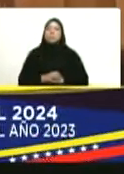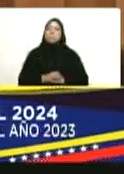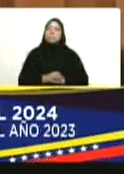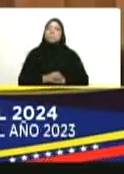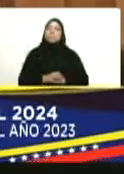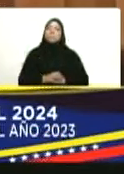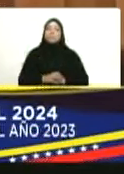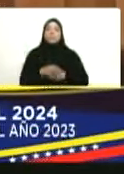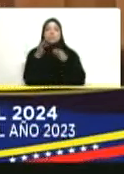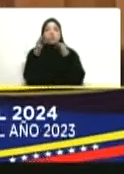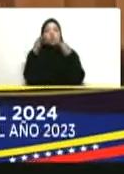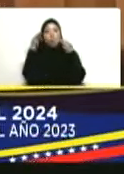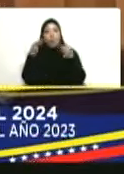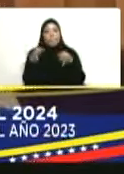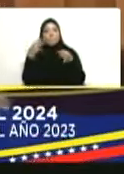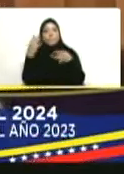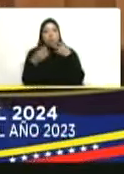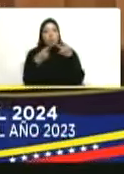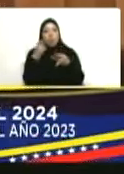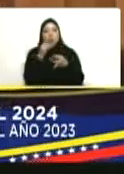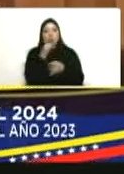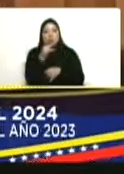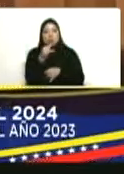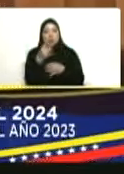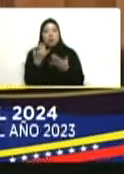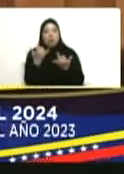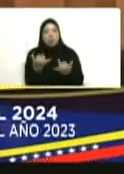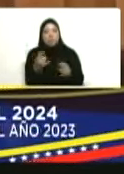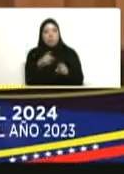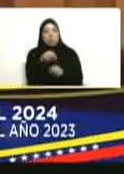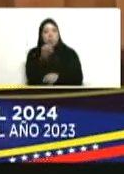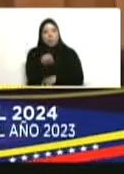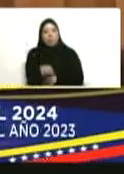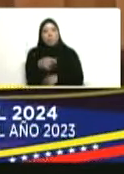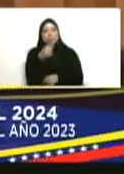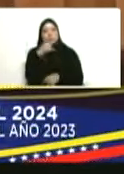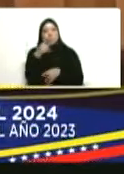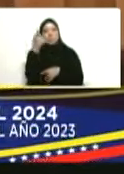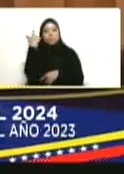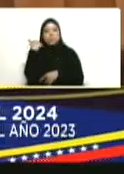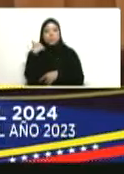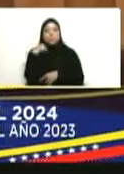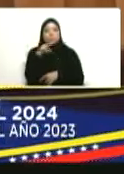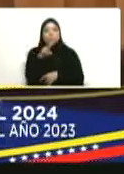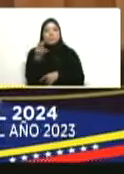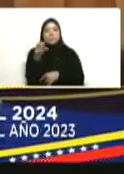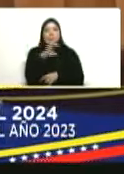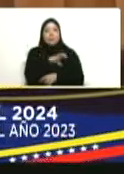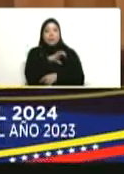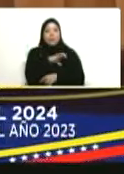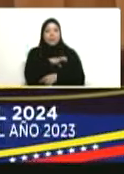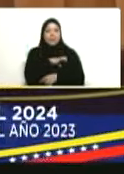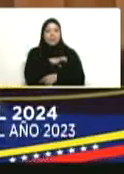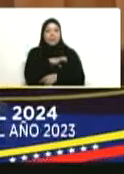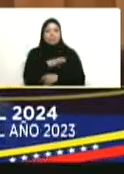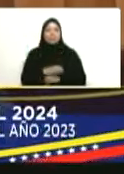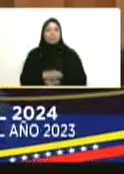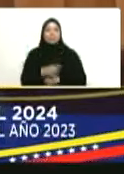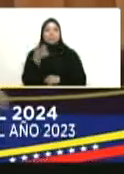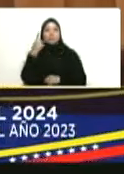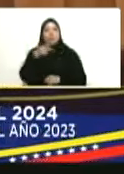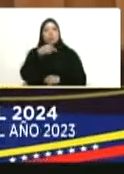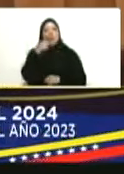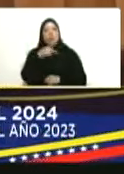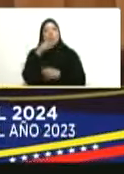convictas y confesas, como ya lo hemos denunciado. Y el pasado 20 de enero, la Sala